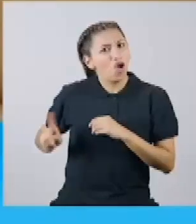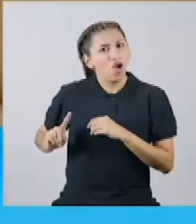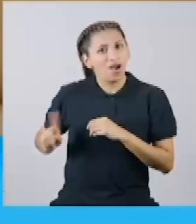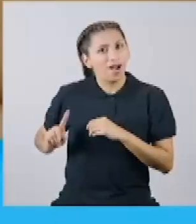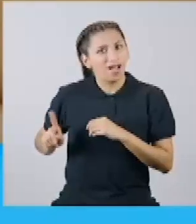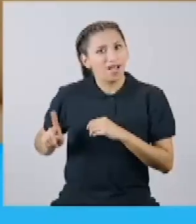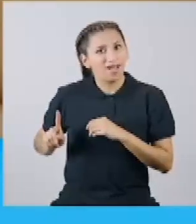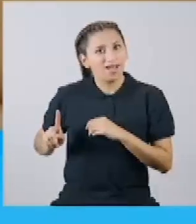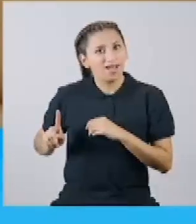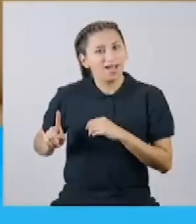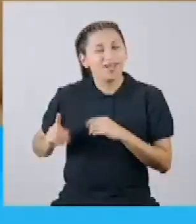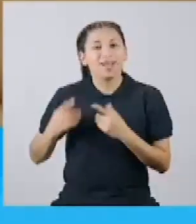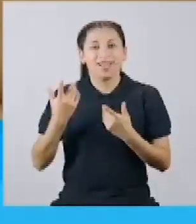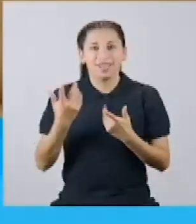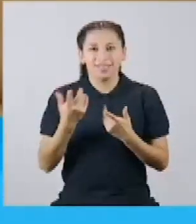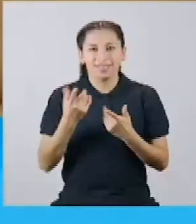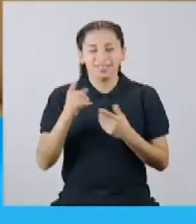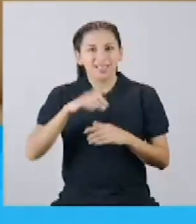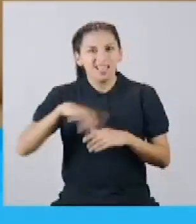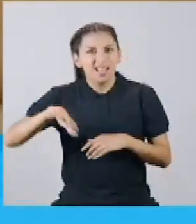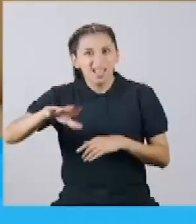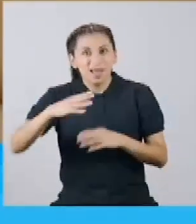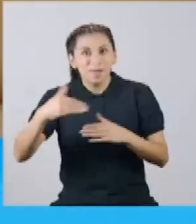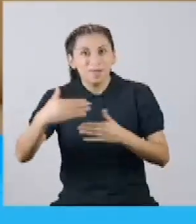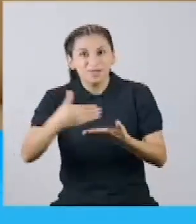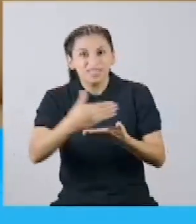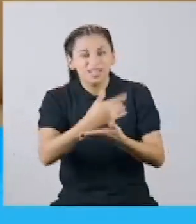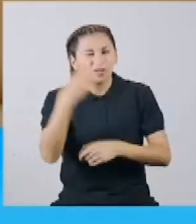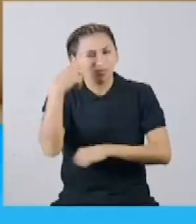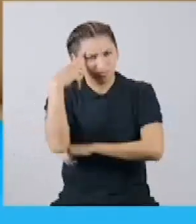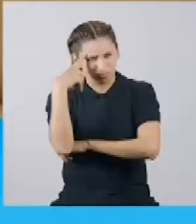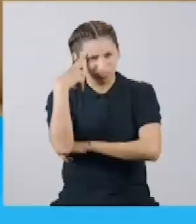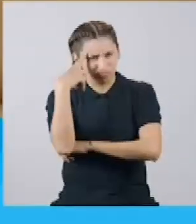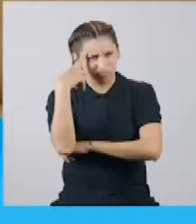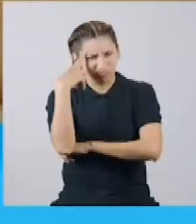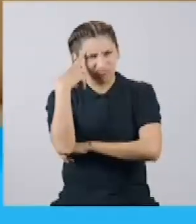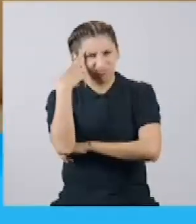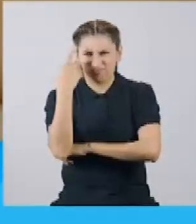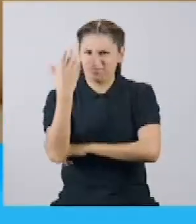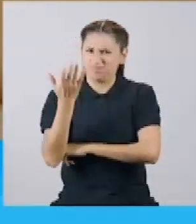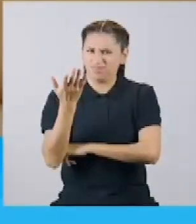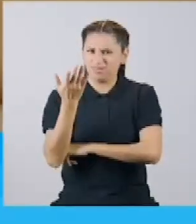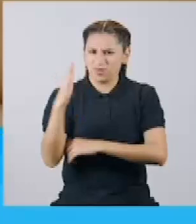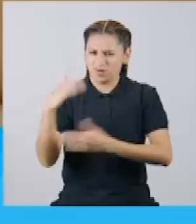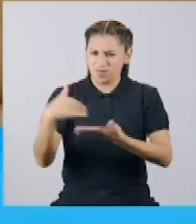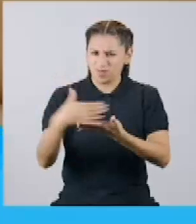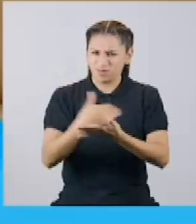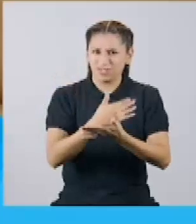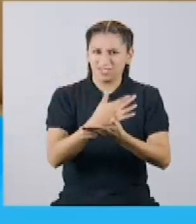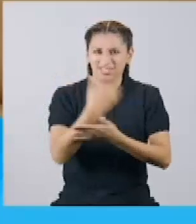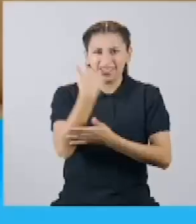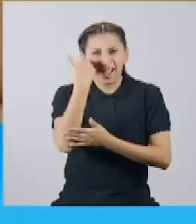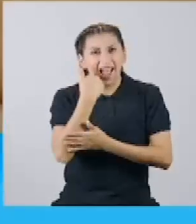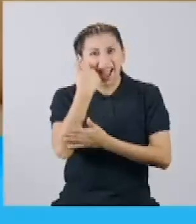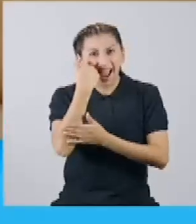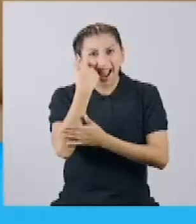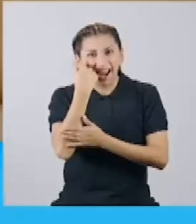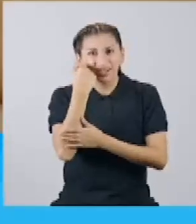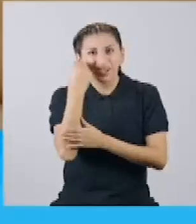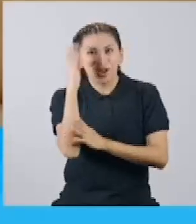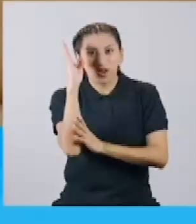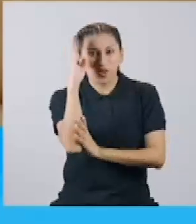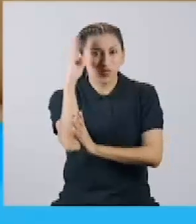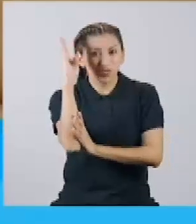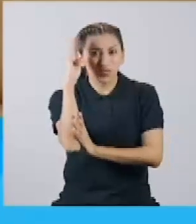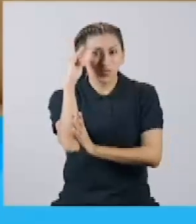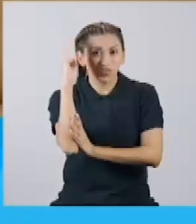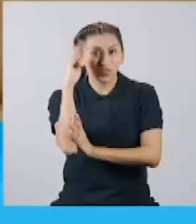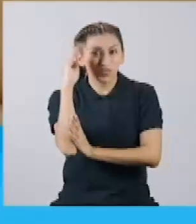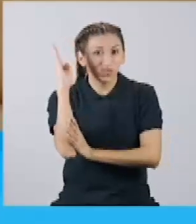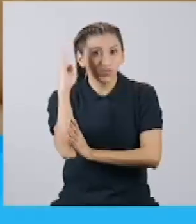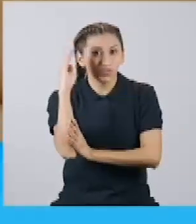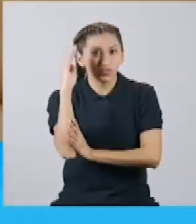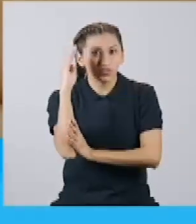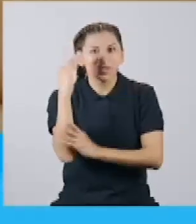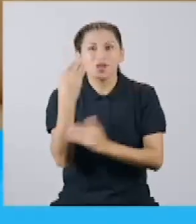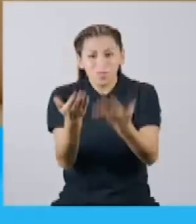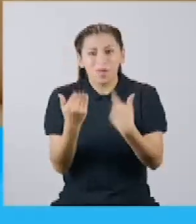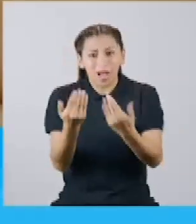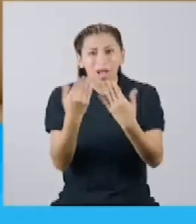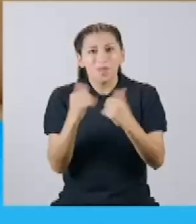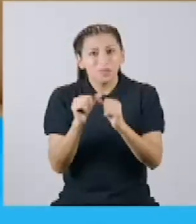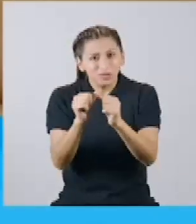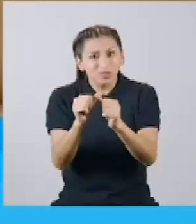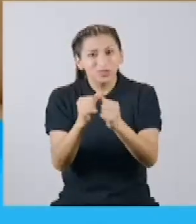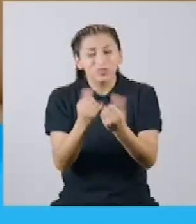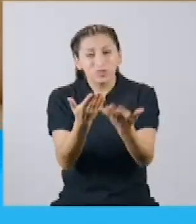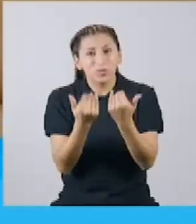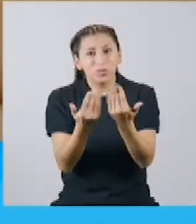de alegría. Y ellos imaginaban un pez pequeño, cariñoso y que movía la aleta. Vamos,